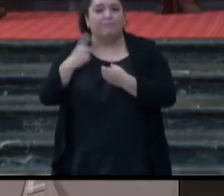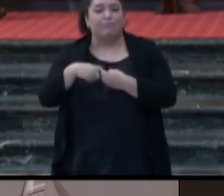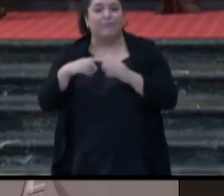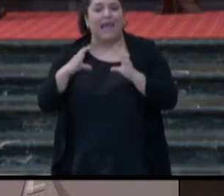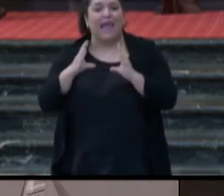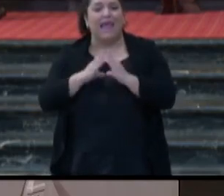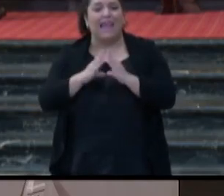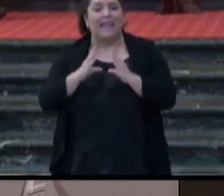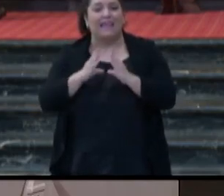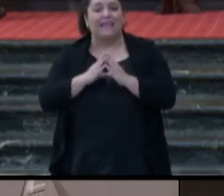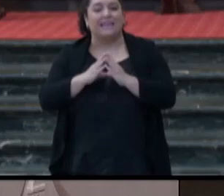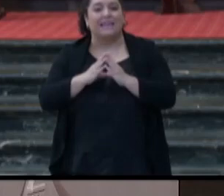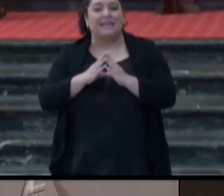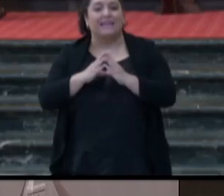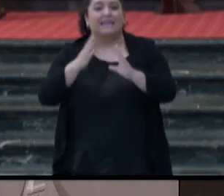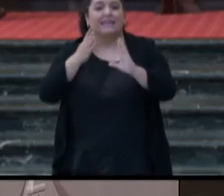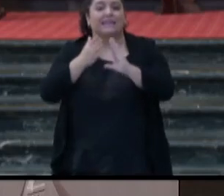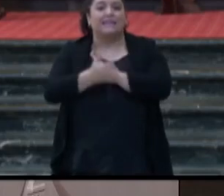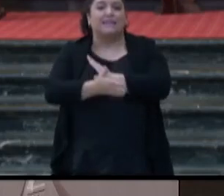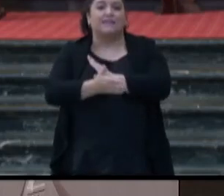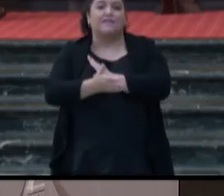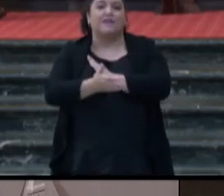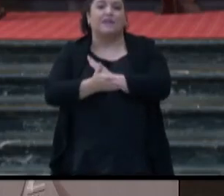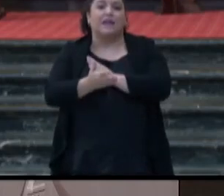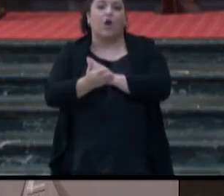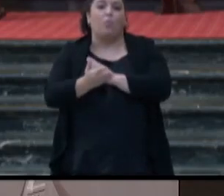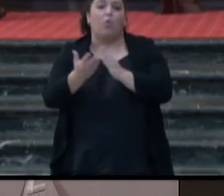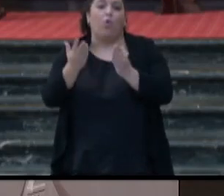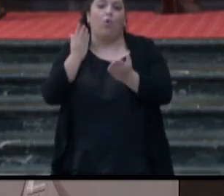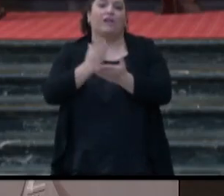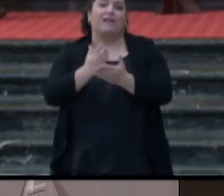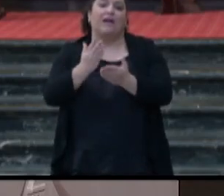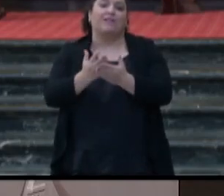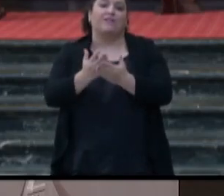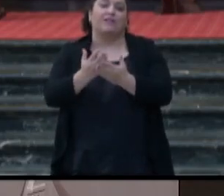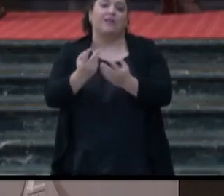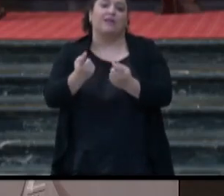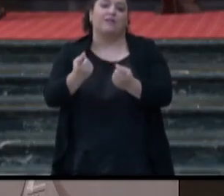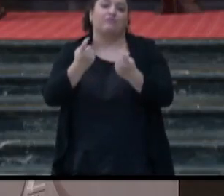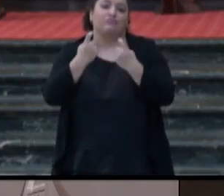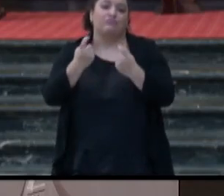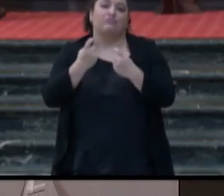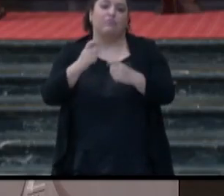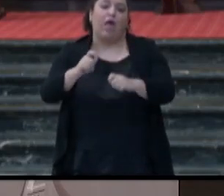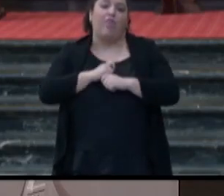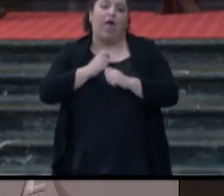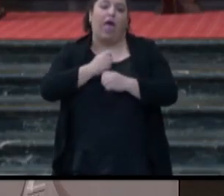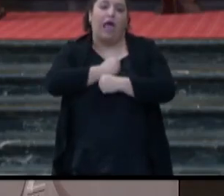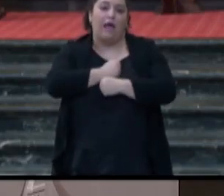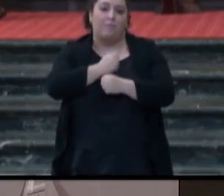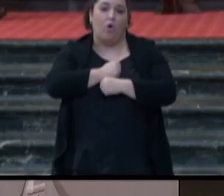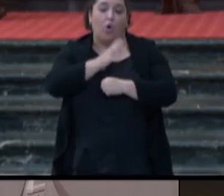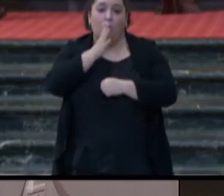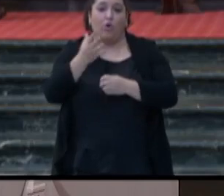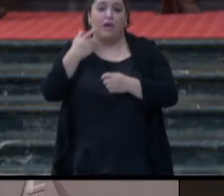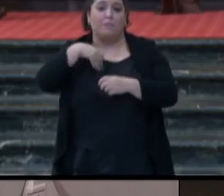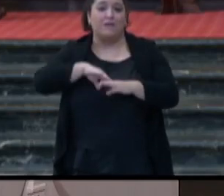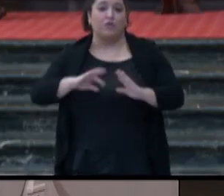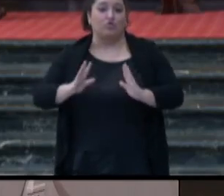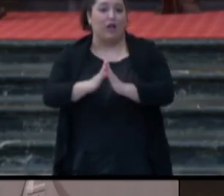es como una escuela permanente para amar porque hemos recibido el espíritu